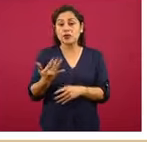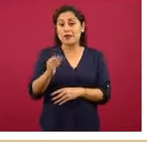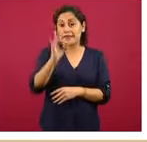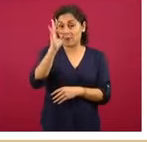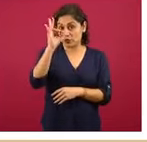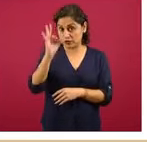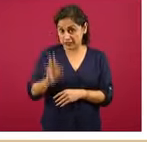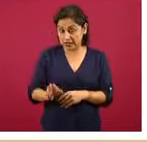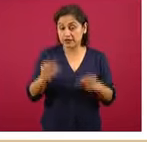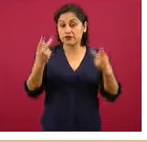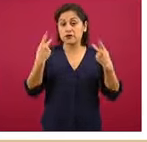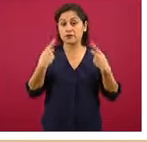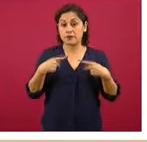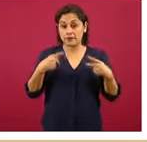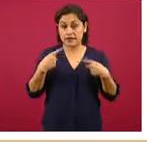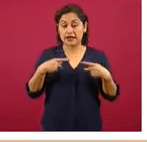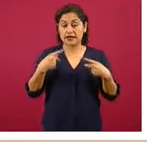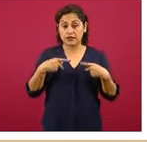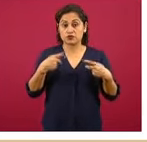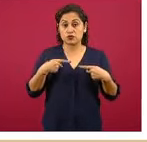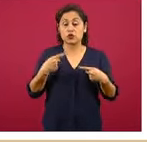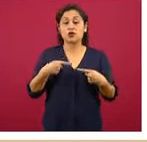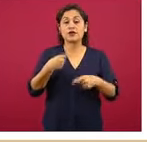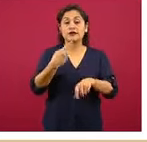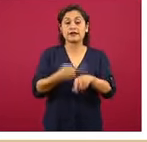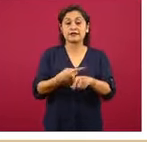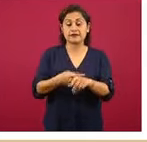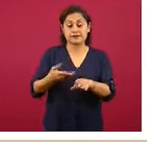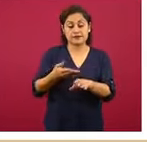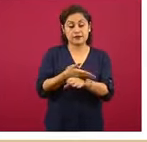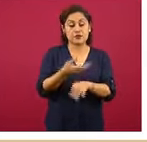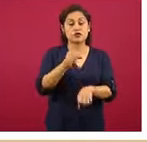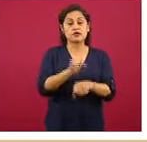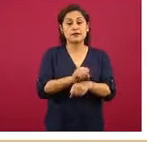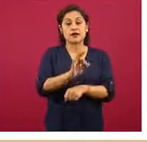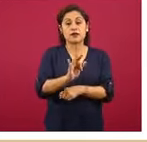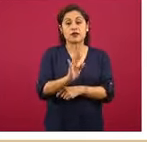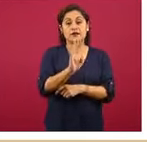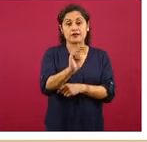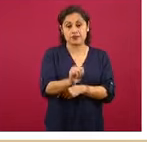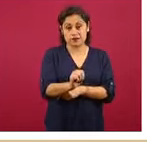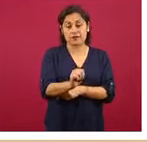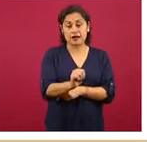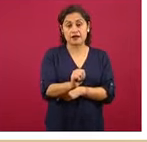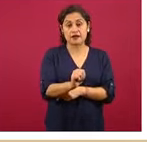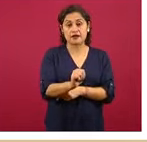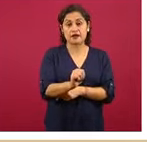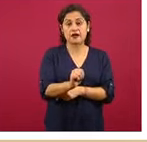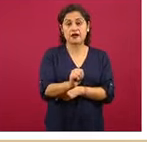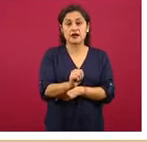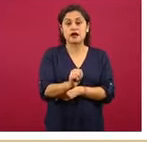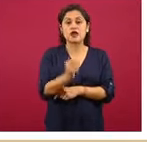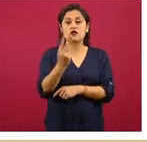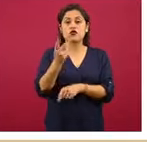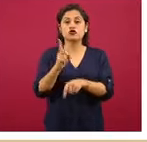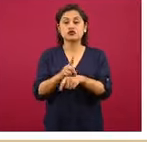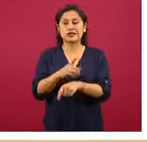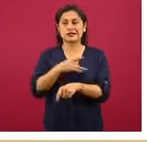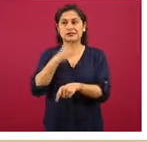el 50% en la semana 49 y el 51%, un poquito de incremento, acudieron en menos de 2